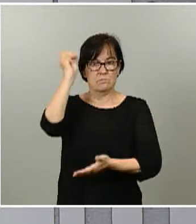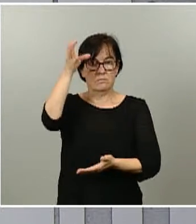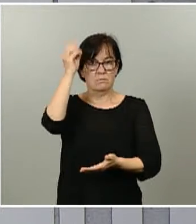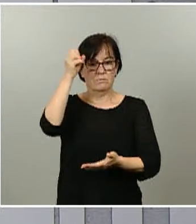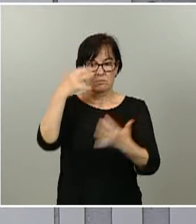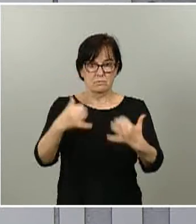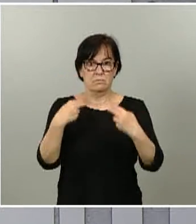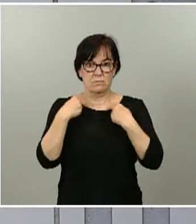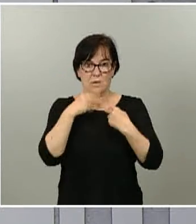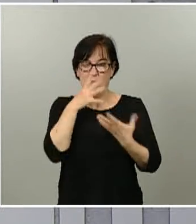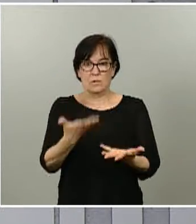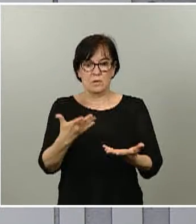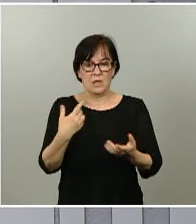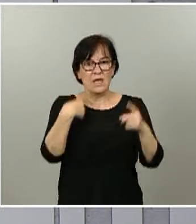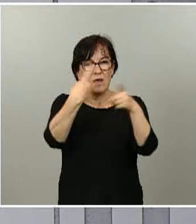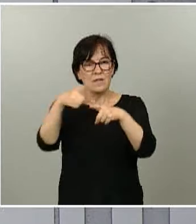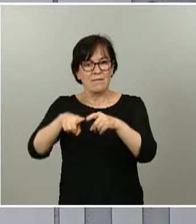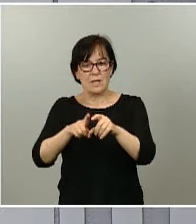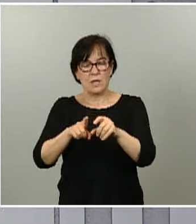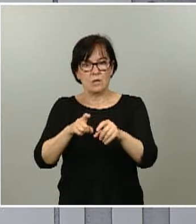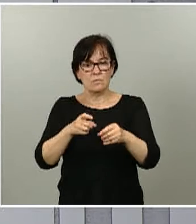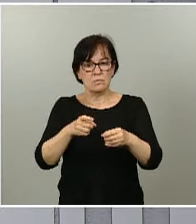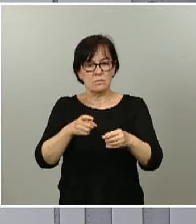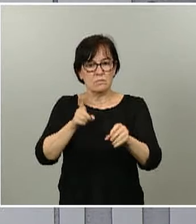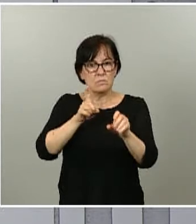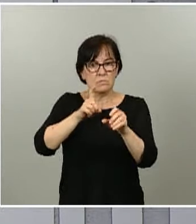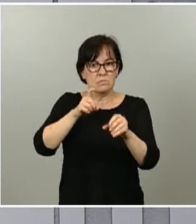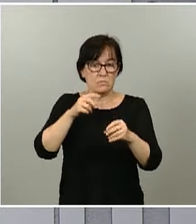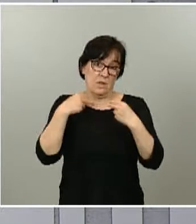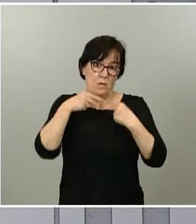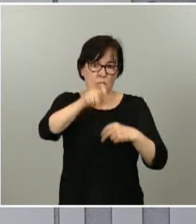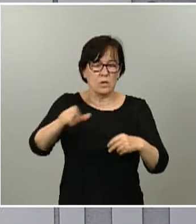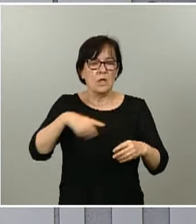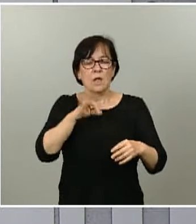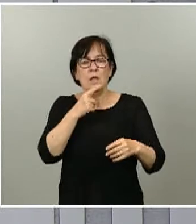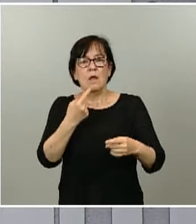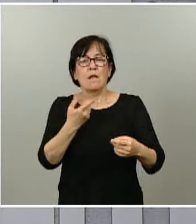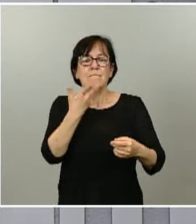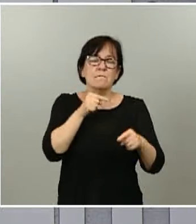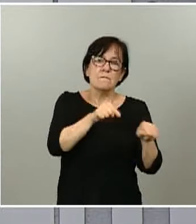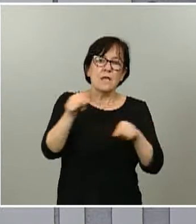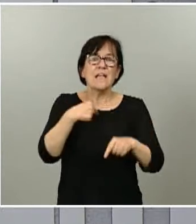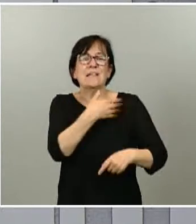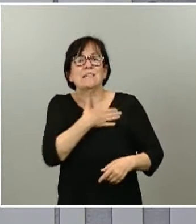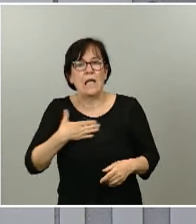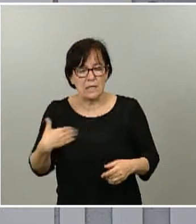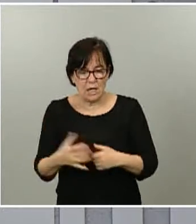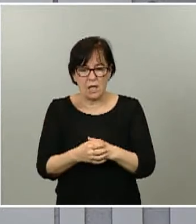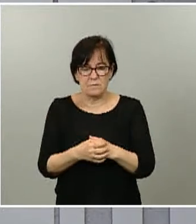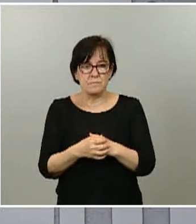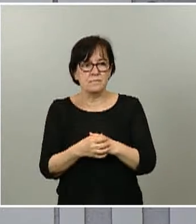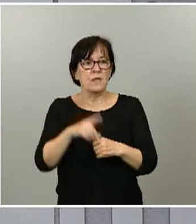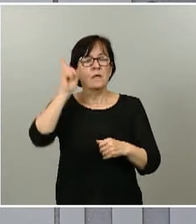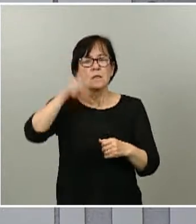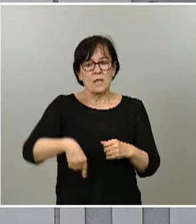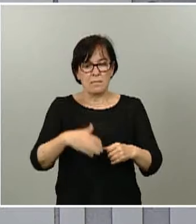evidentemente los diferentes miembros transmitieron cuáles eran sus preferencias o sus pretensiones y también el propio presidente